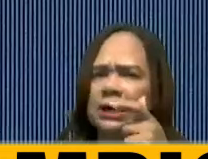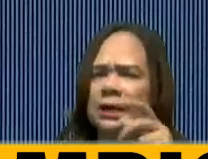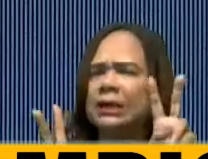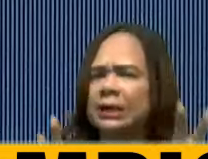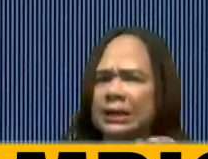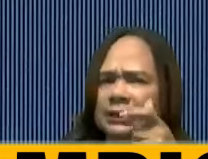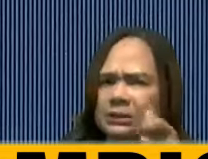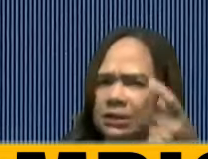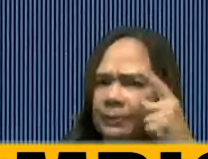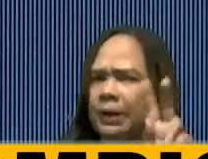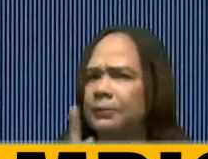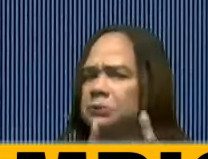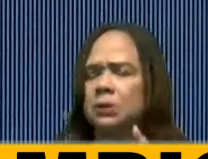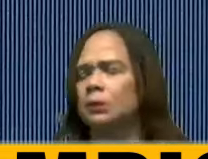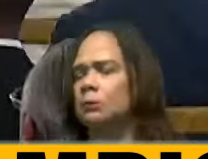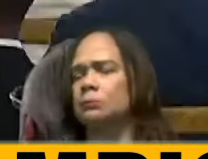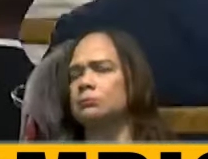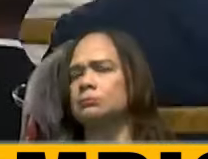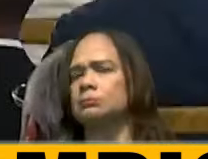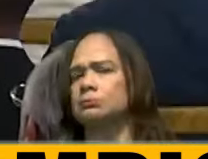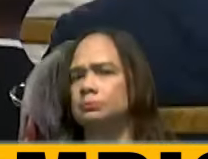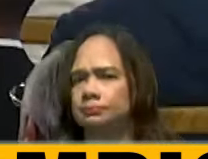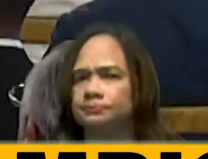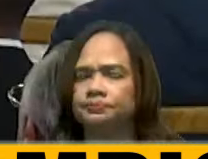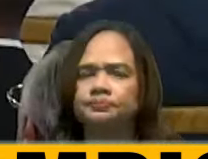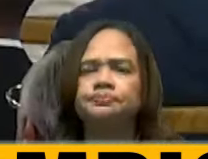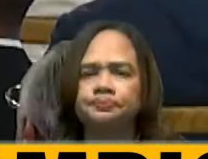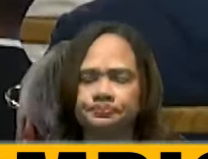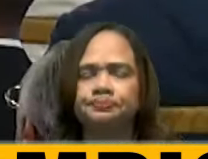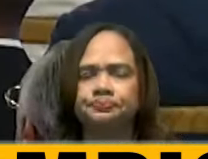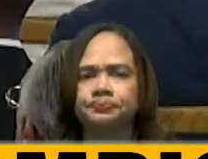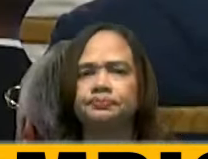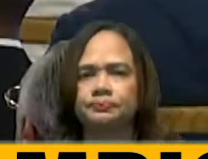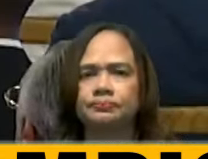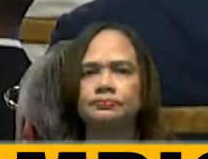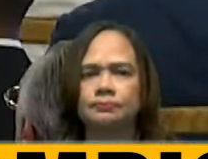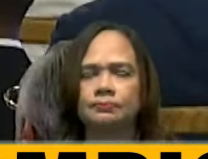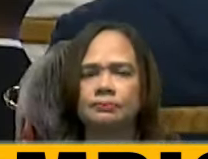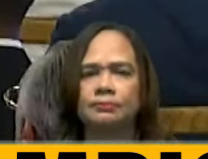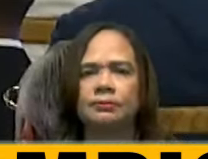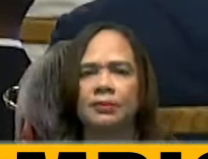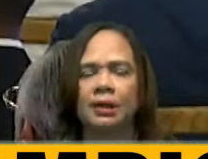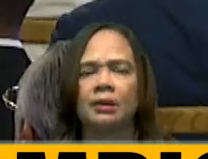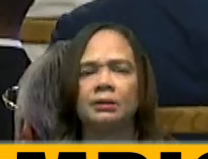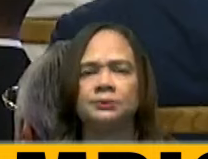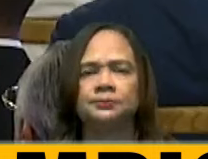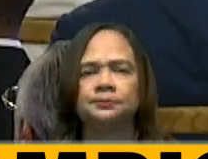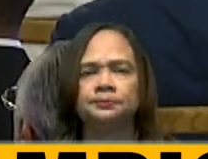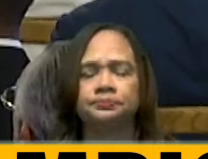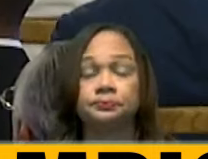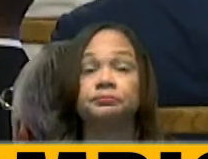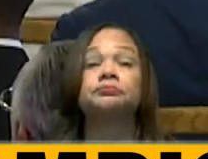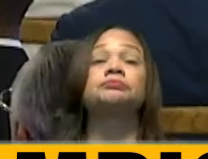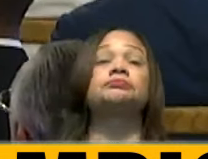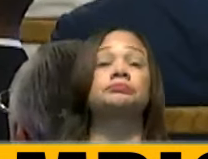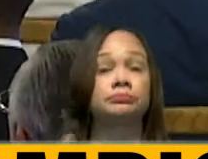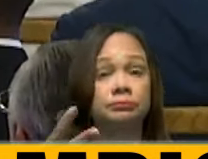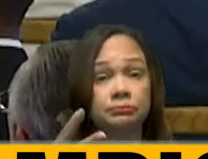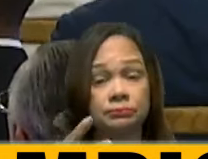relacionados a a a educación de la de la eh población eh la otra